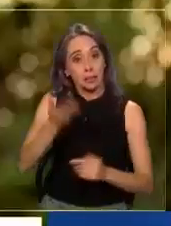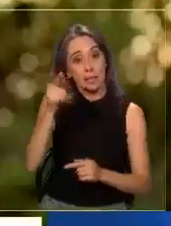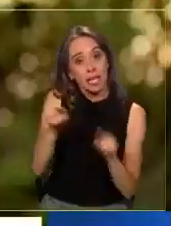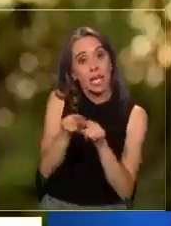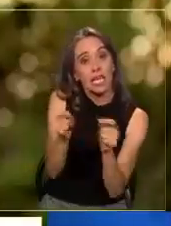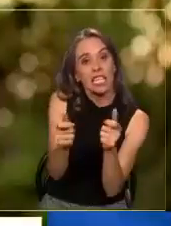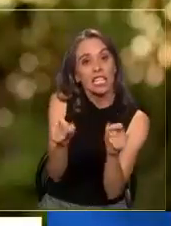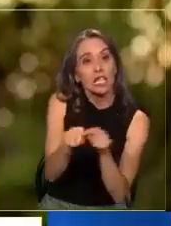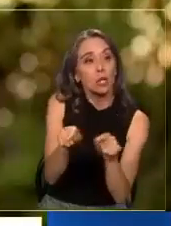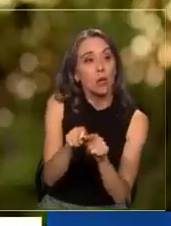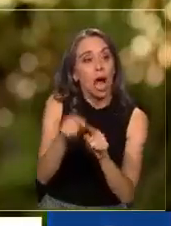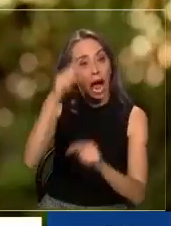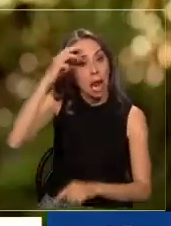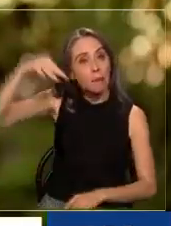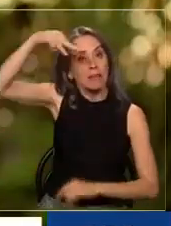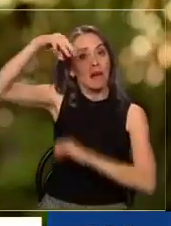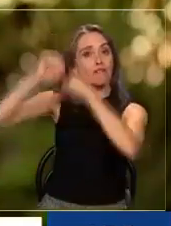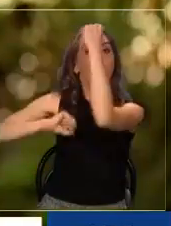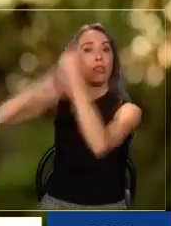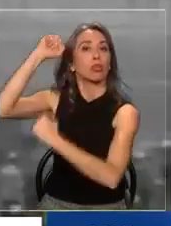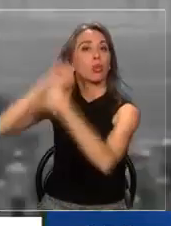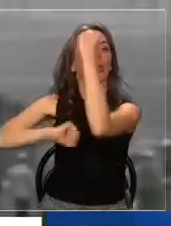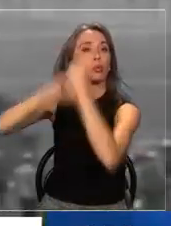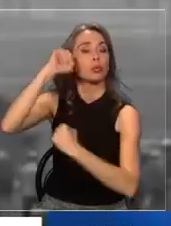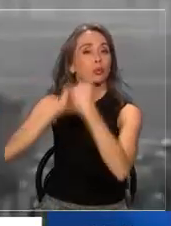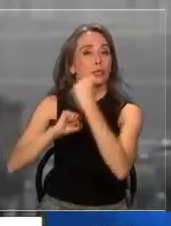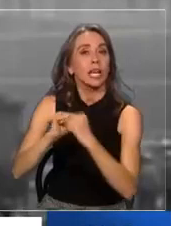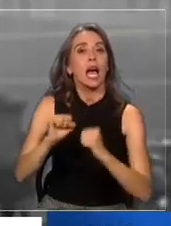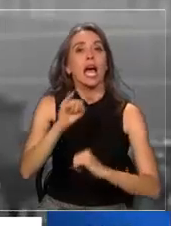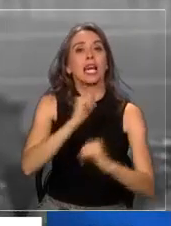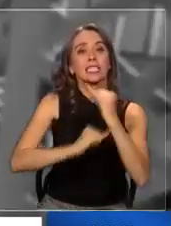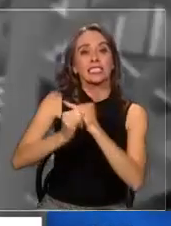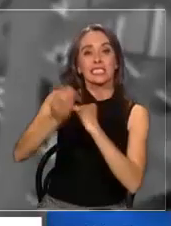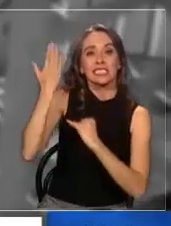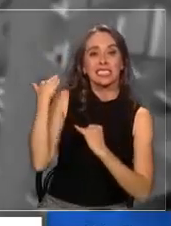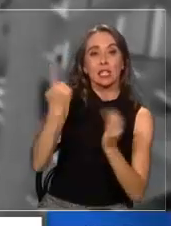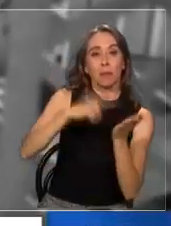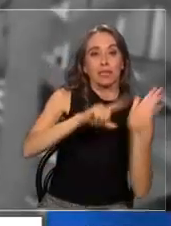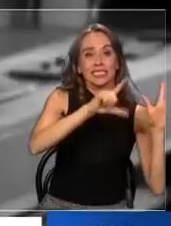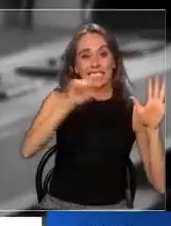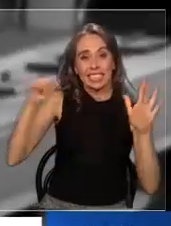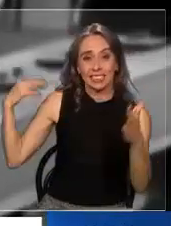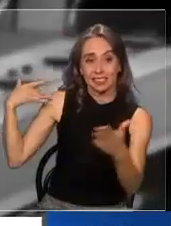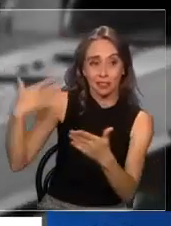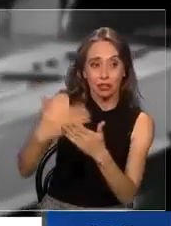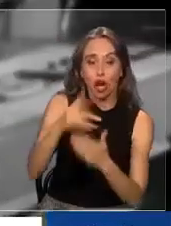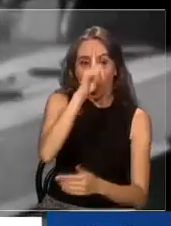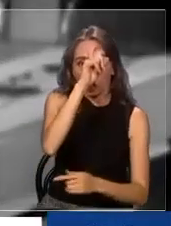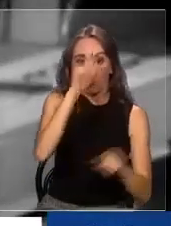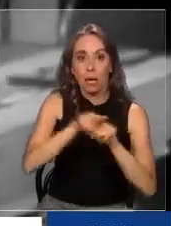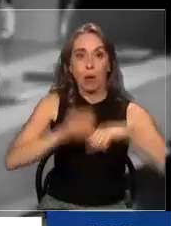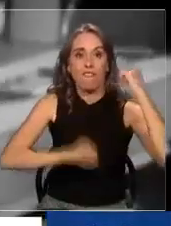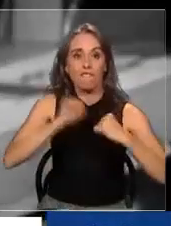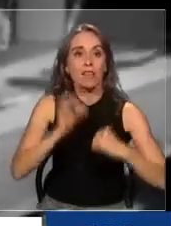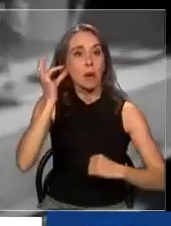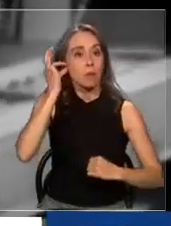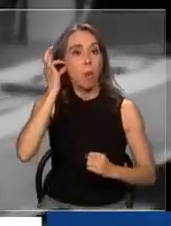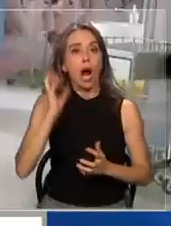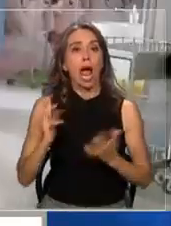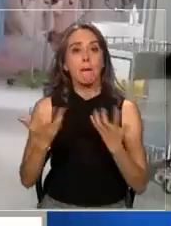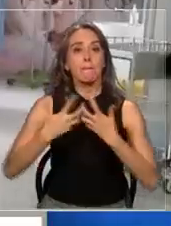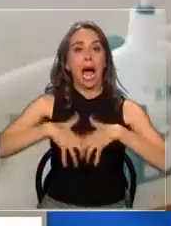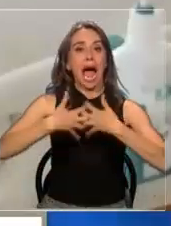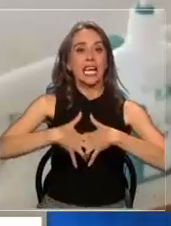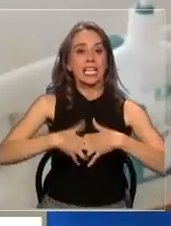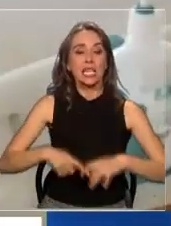Asemeja a toda esta metáfora industrial, ¿no es cierto?, de siglo XVIII en adelante, donde el hospital es la fábrica, la mujer es la máquina y